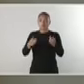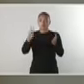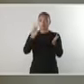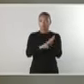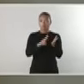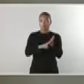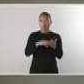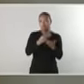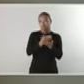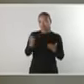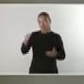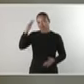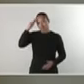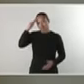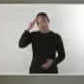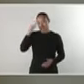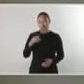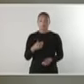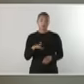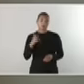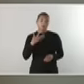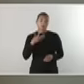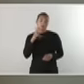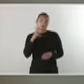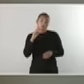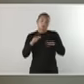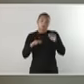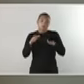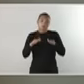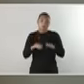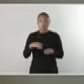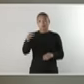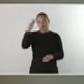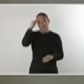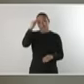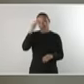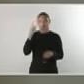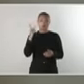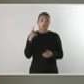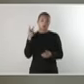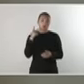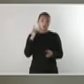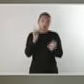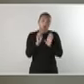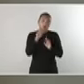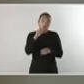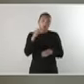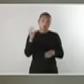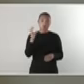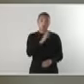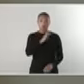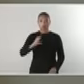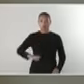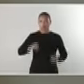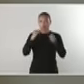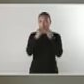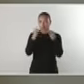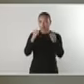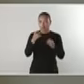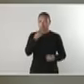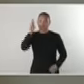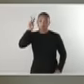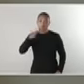a estos señores solamente tendremos de dos sopas los señores de los partidos o un candidato independiente honesto